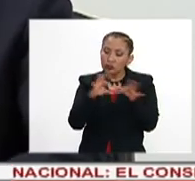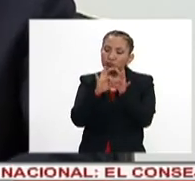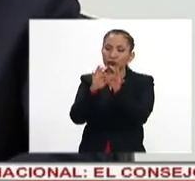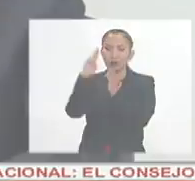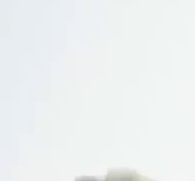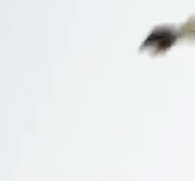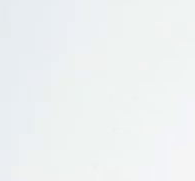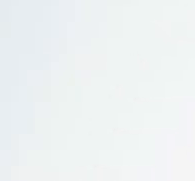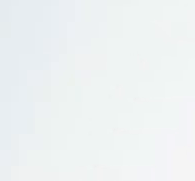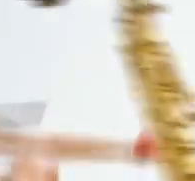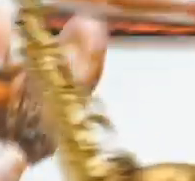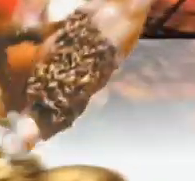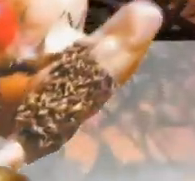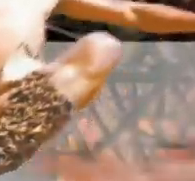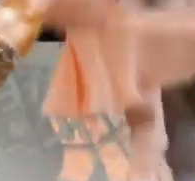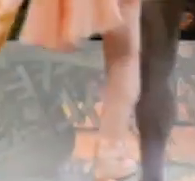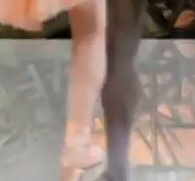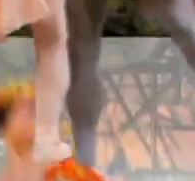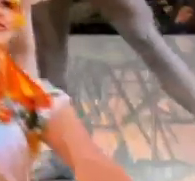universidad.